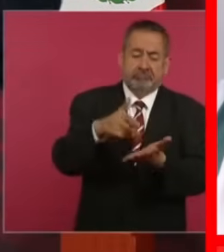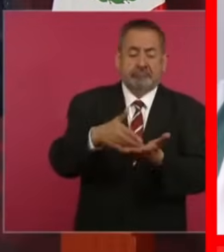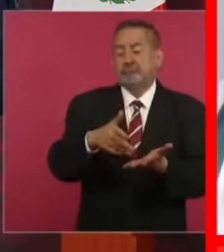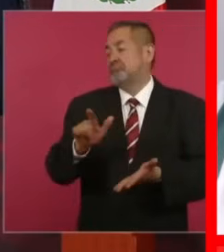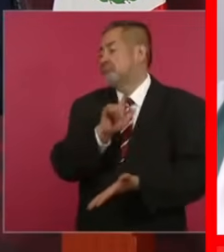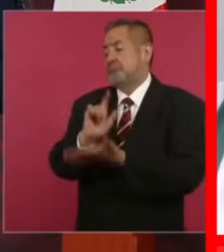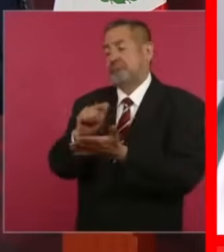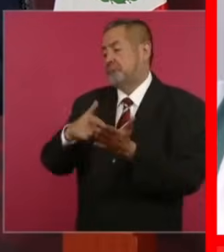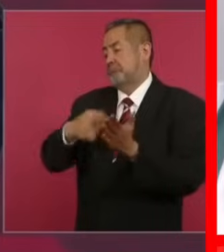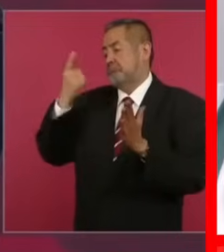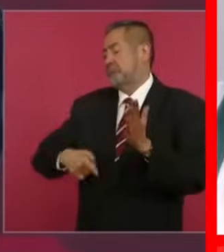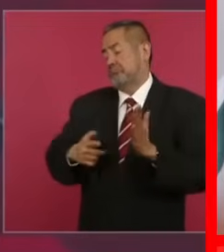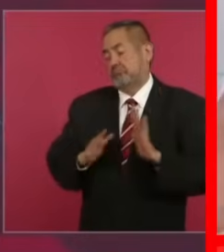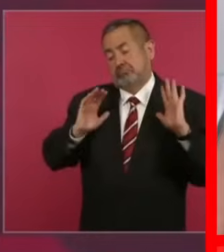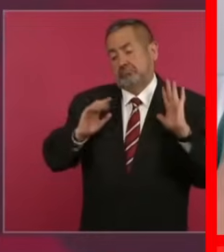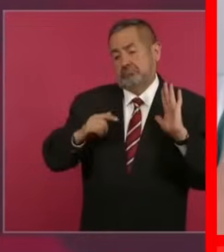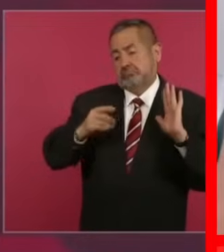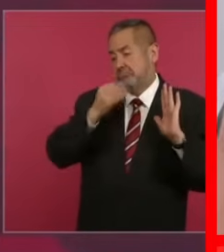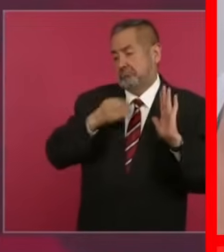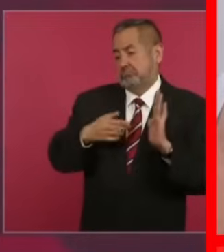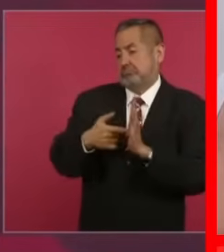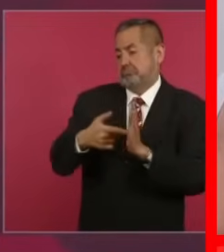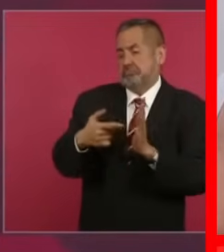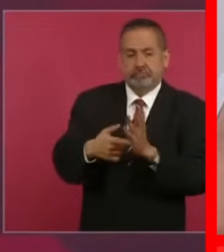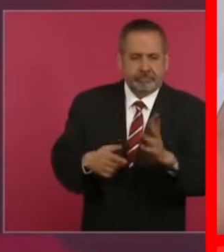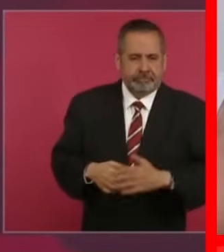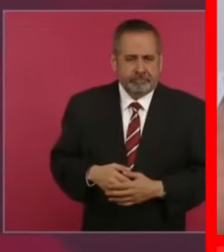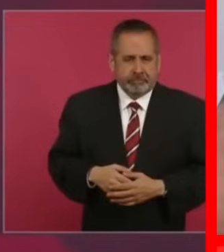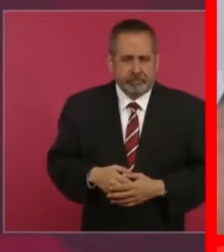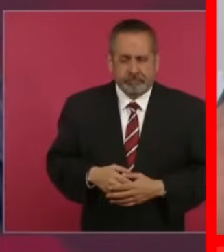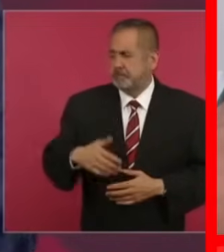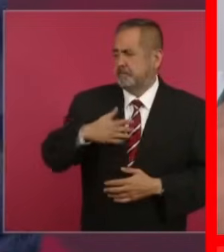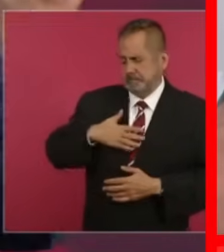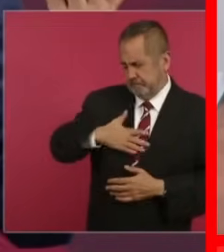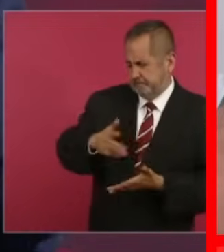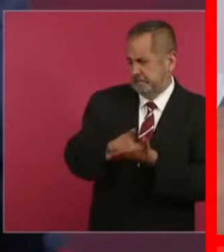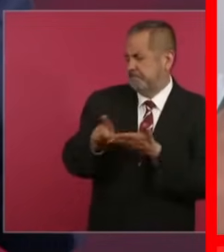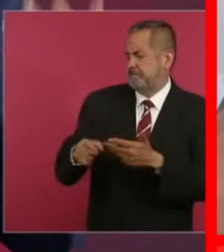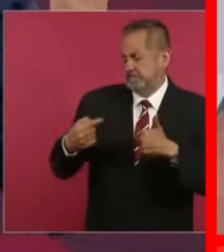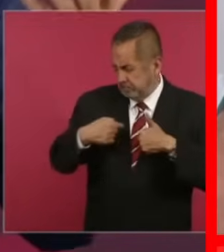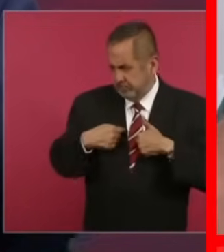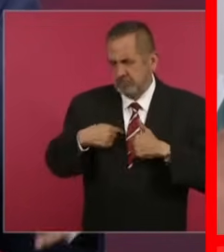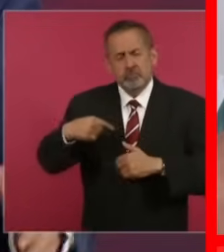la ley o yo lo merezco porque